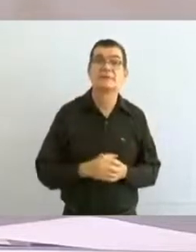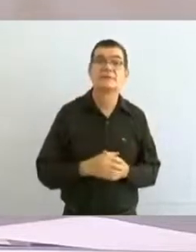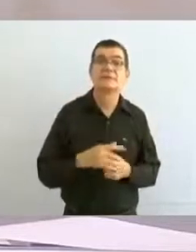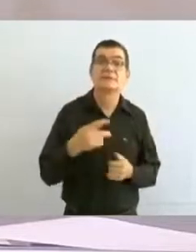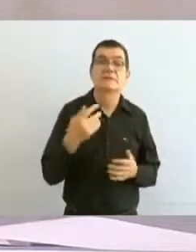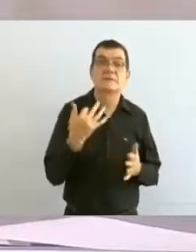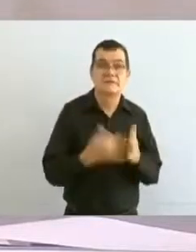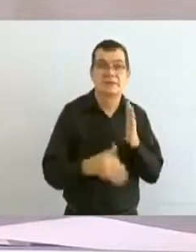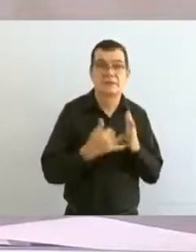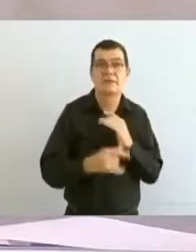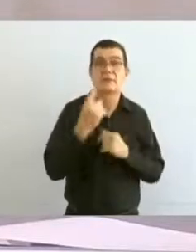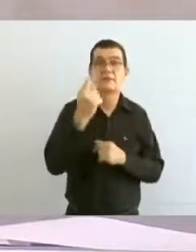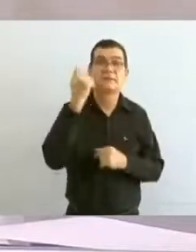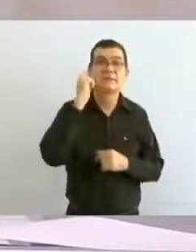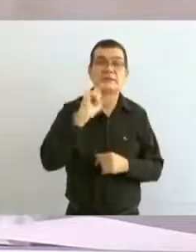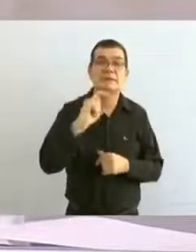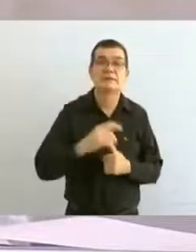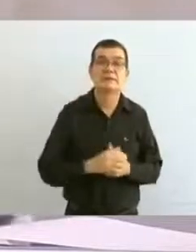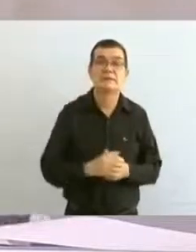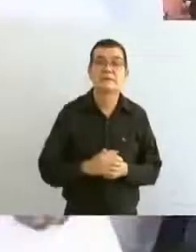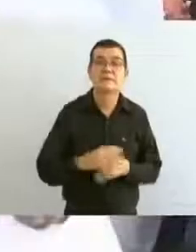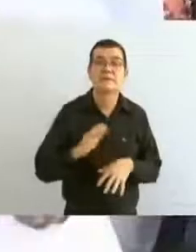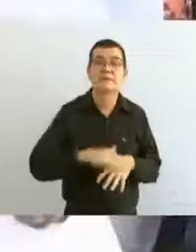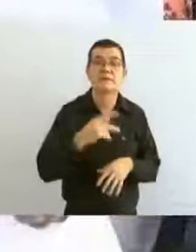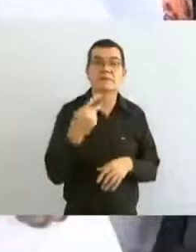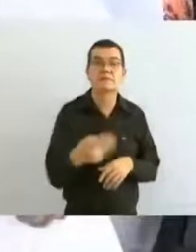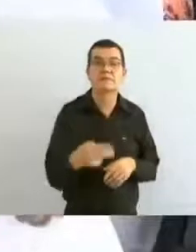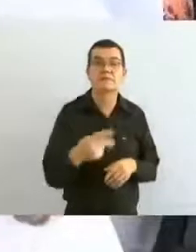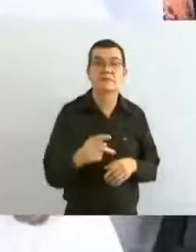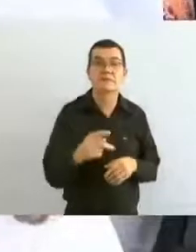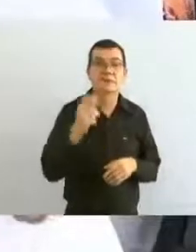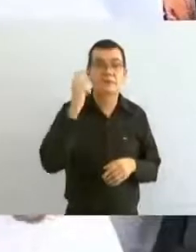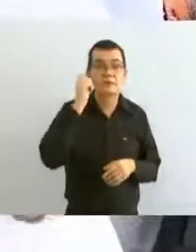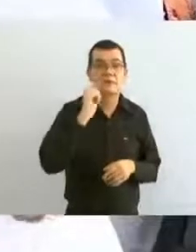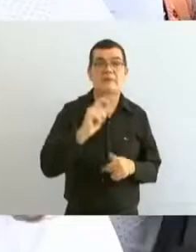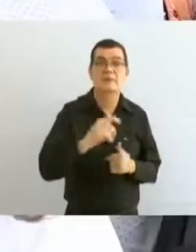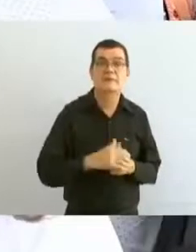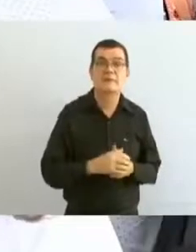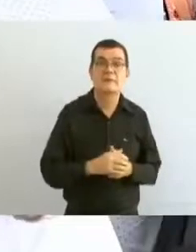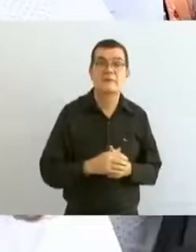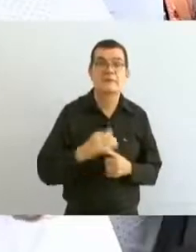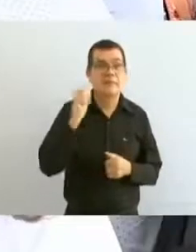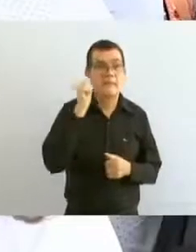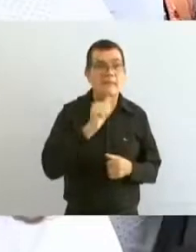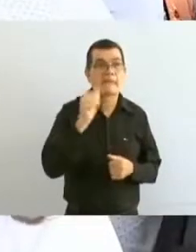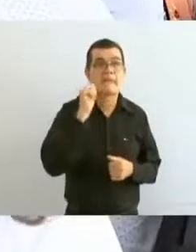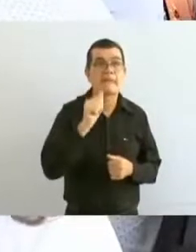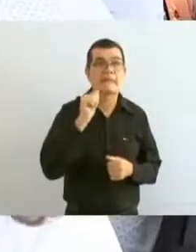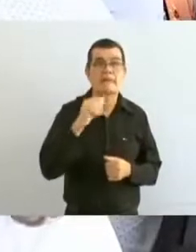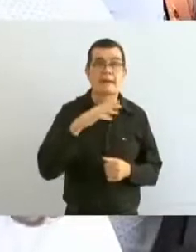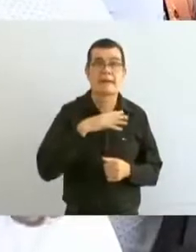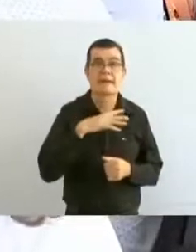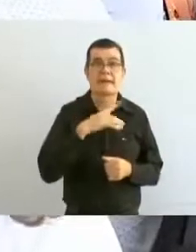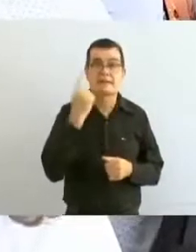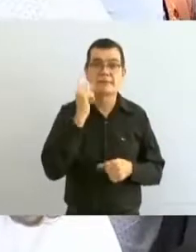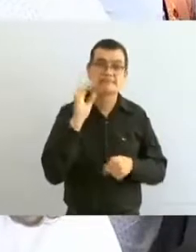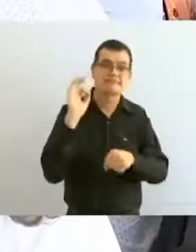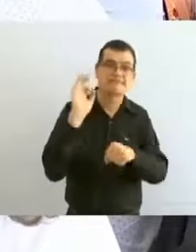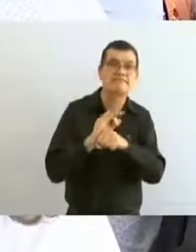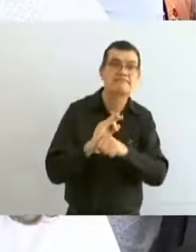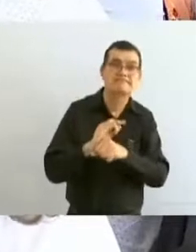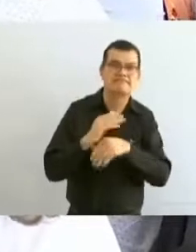Guerrero, porque los guerrerenses siempre han estado a la vanguardia,